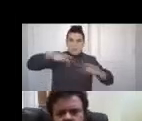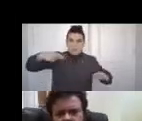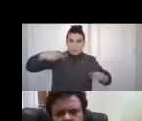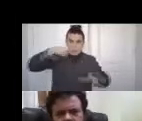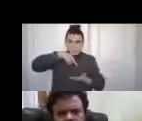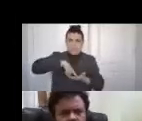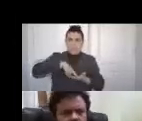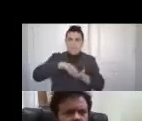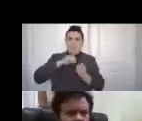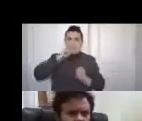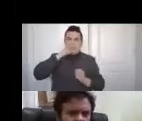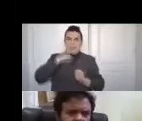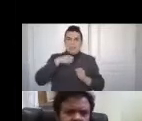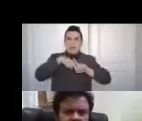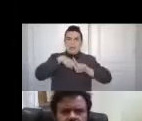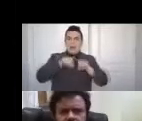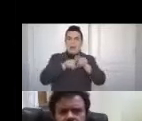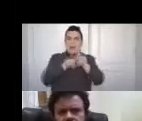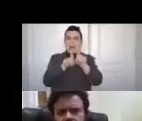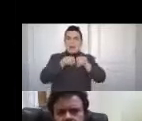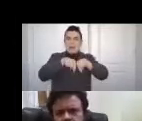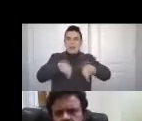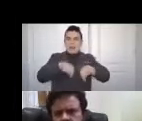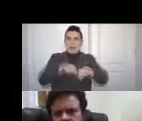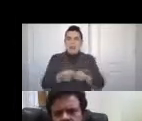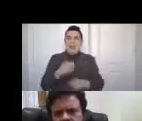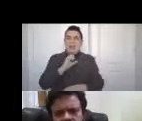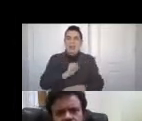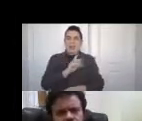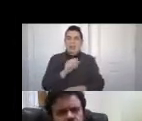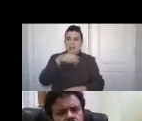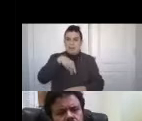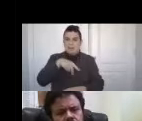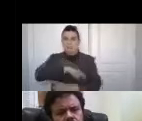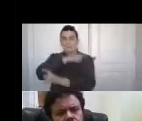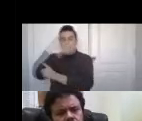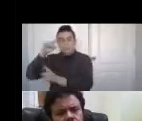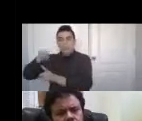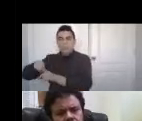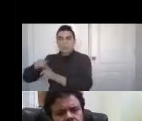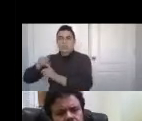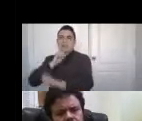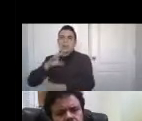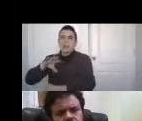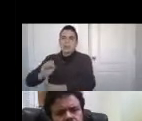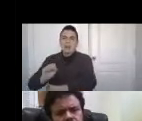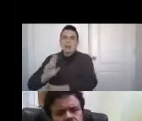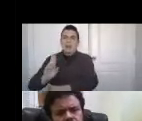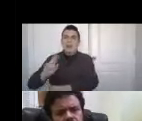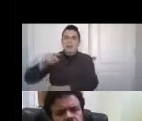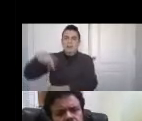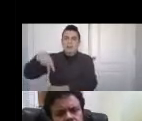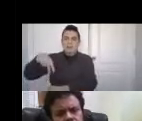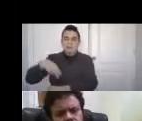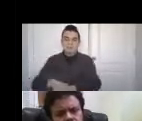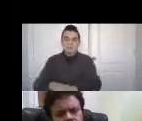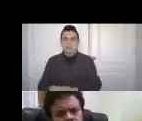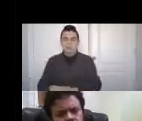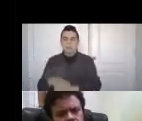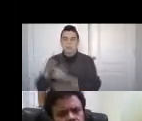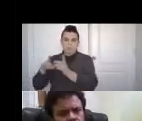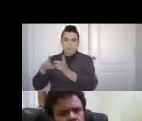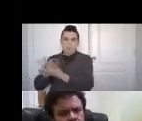¿Y qué sucedió con este virus? Nosotros podemos ver acá una línea del tiempo, en la cual el 29 de diciembre